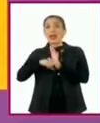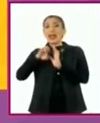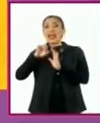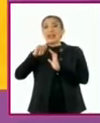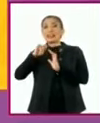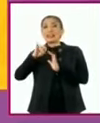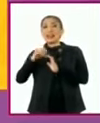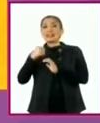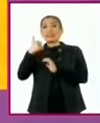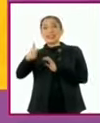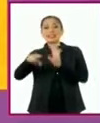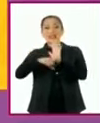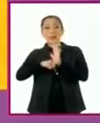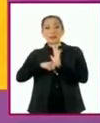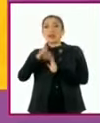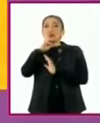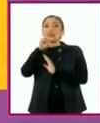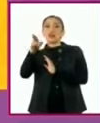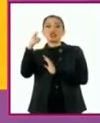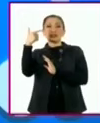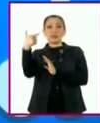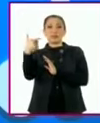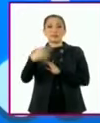6 negativo igual a 7.